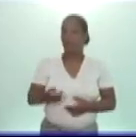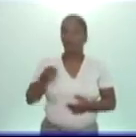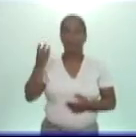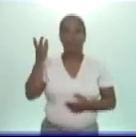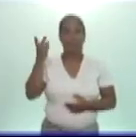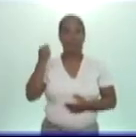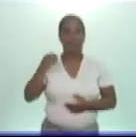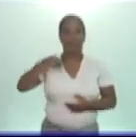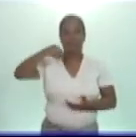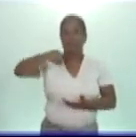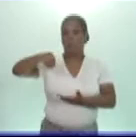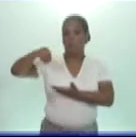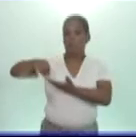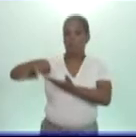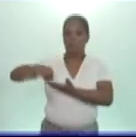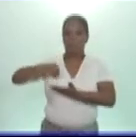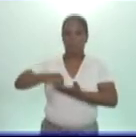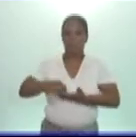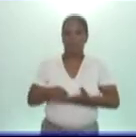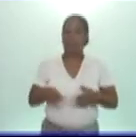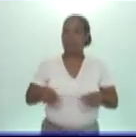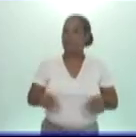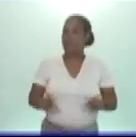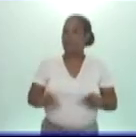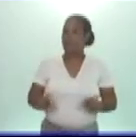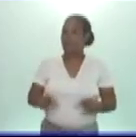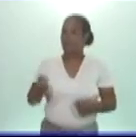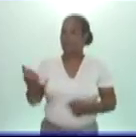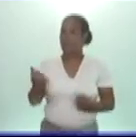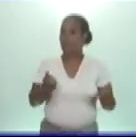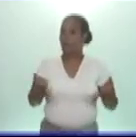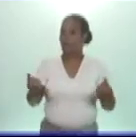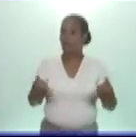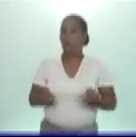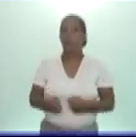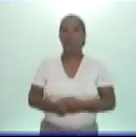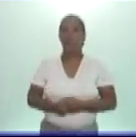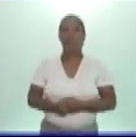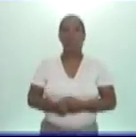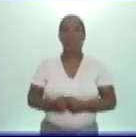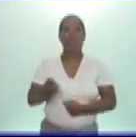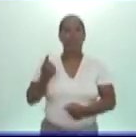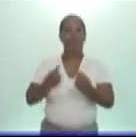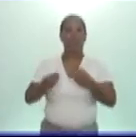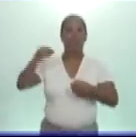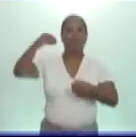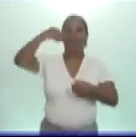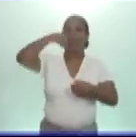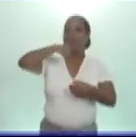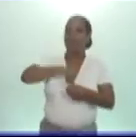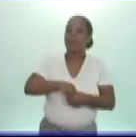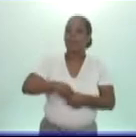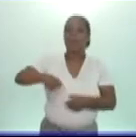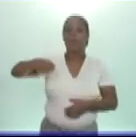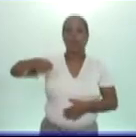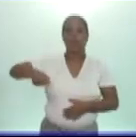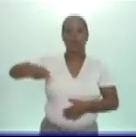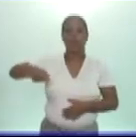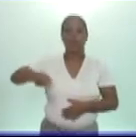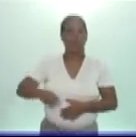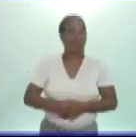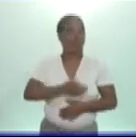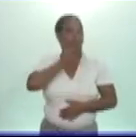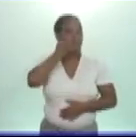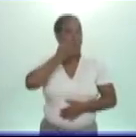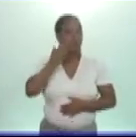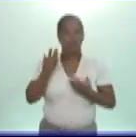de cada una, de la masa de cada una de esas pesas, y algo que está dentro de esa bolsa. Les decía que es muy